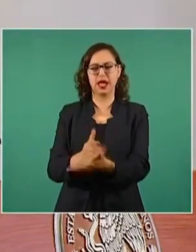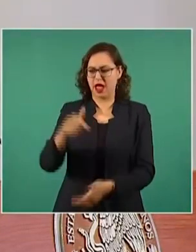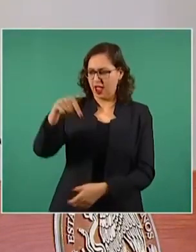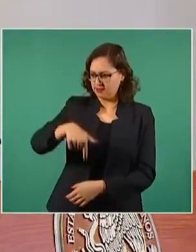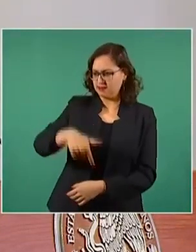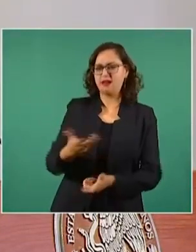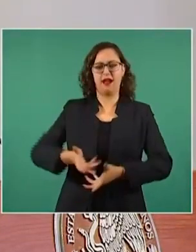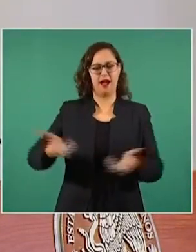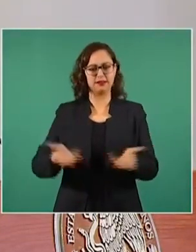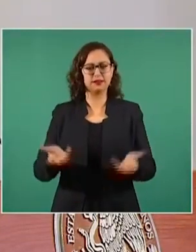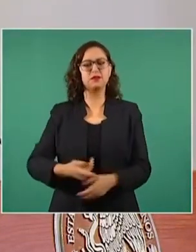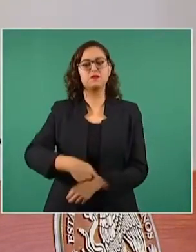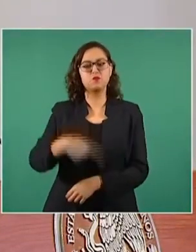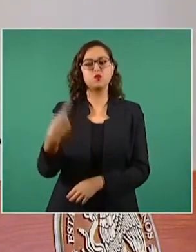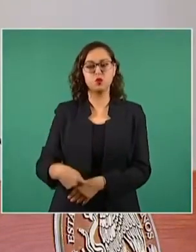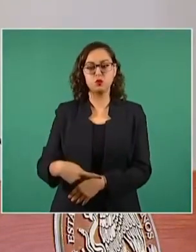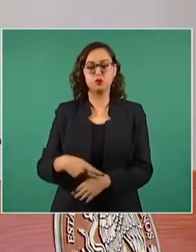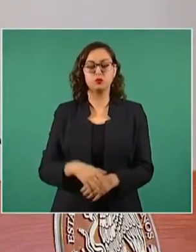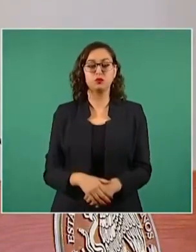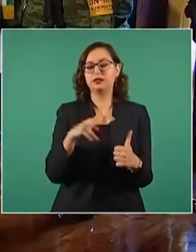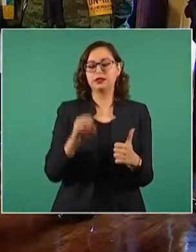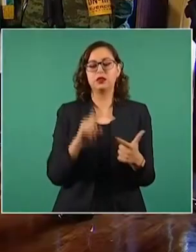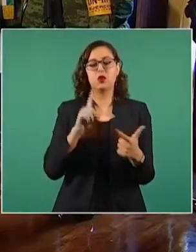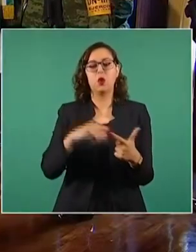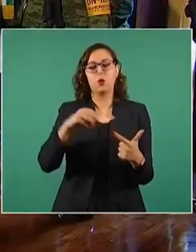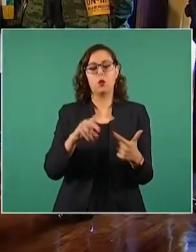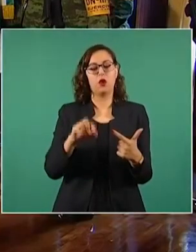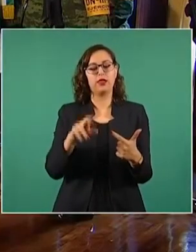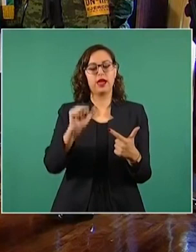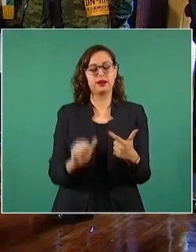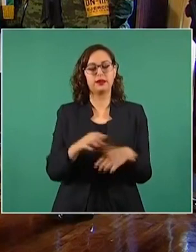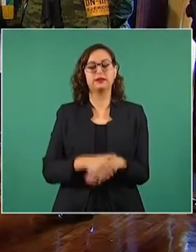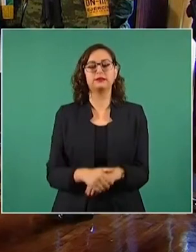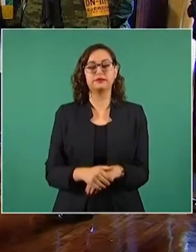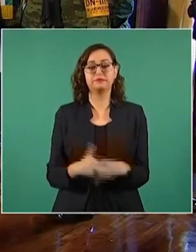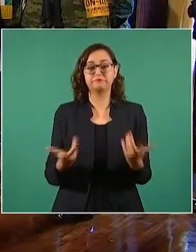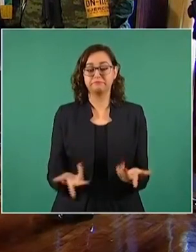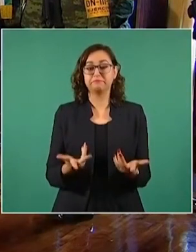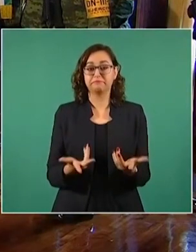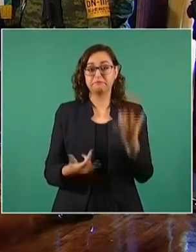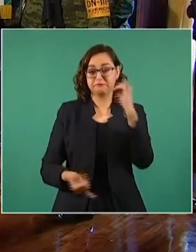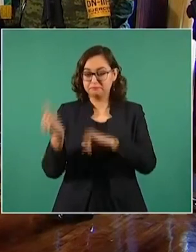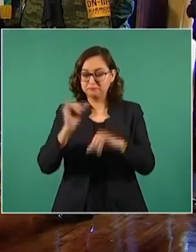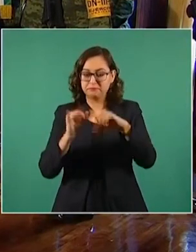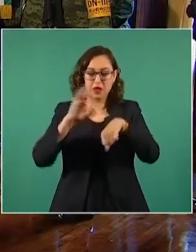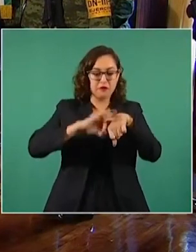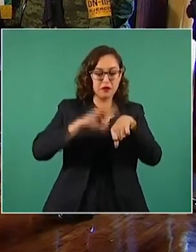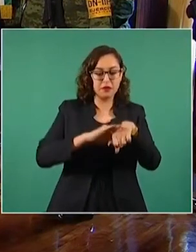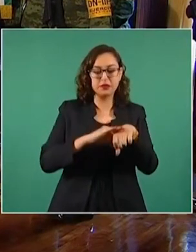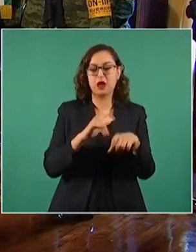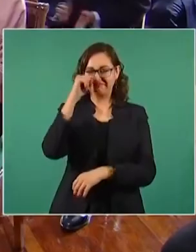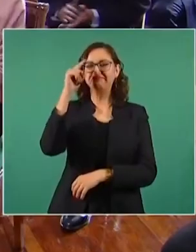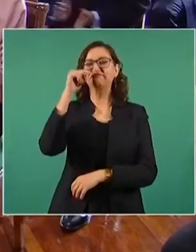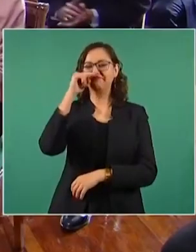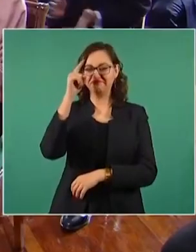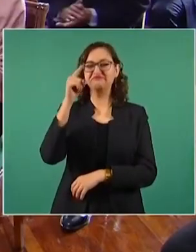completamente la demanda nacional de gasolinas y otros productos refinados para poder terminar con las importaciones para ello anunció que han